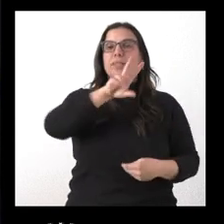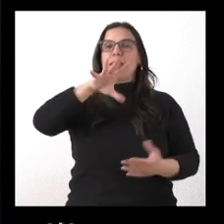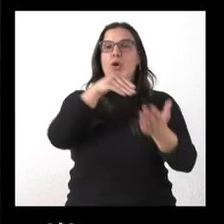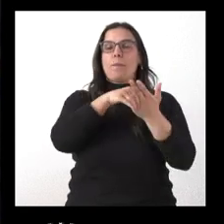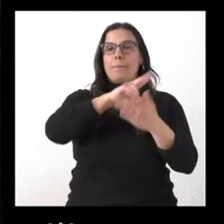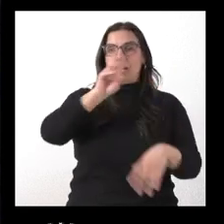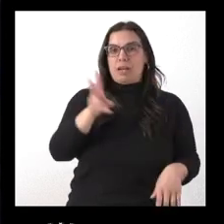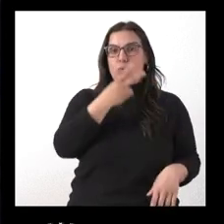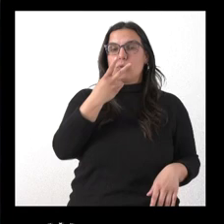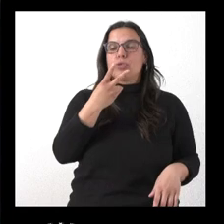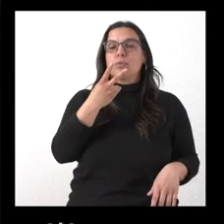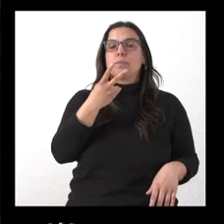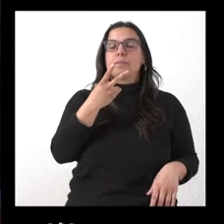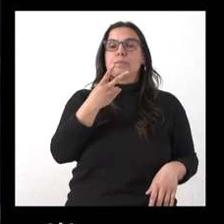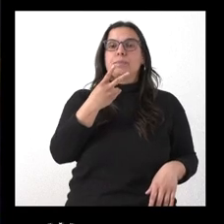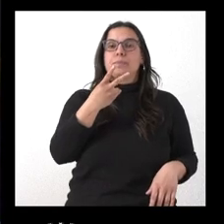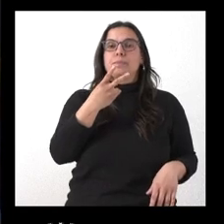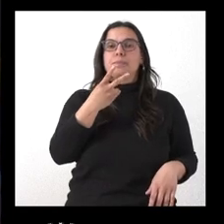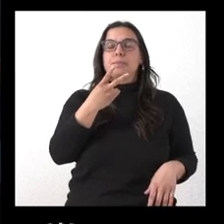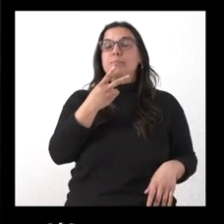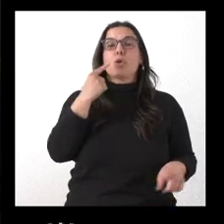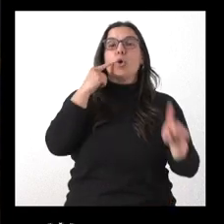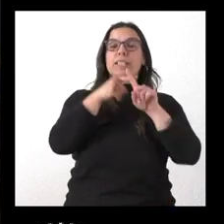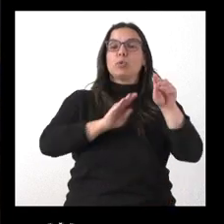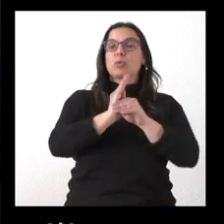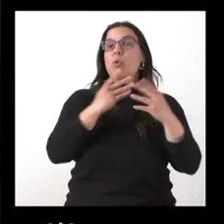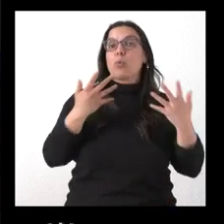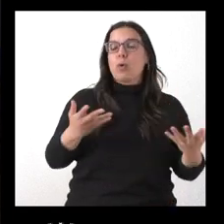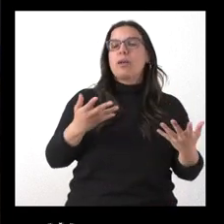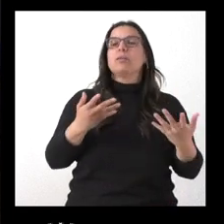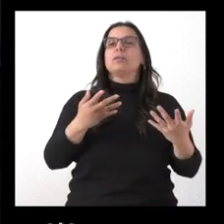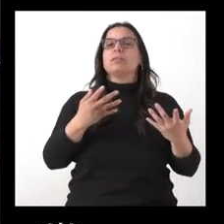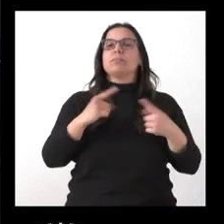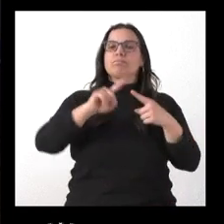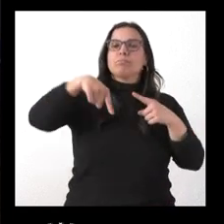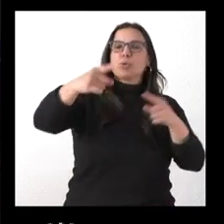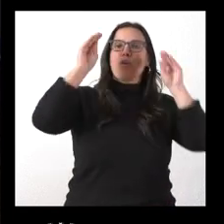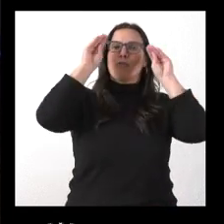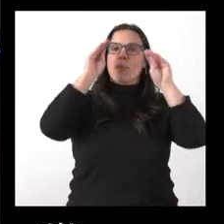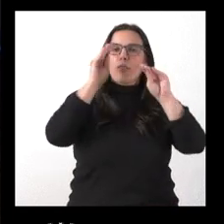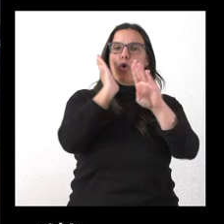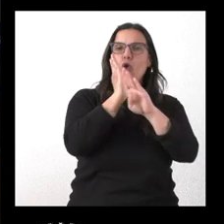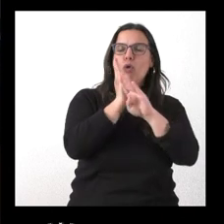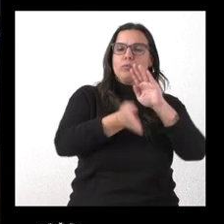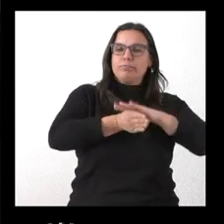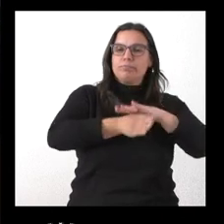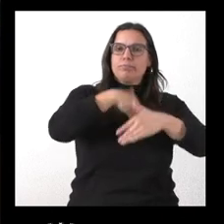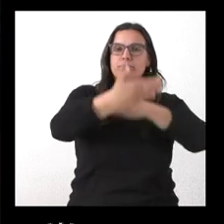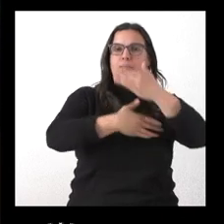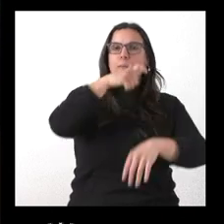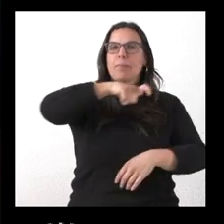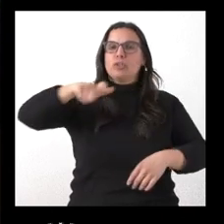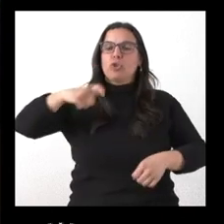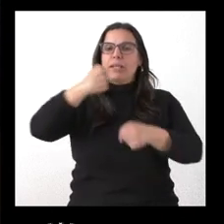euros que tiene como motivación en la formación continua de el personal